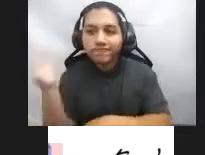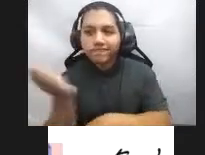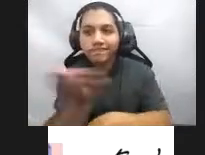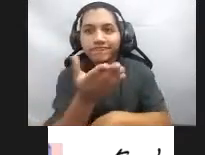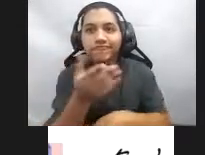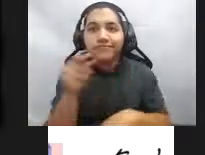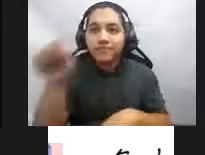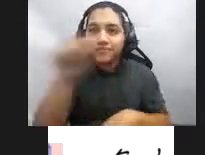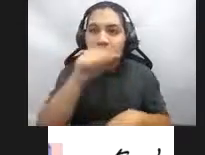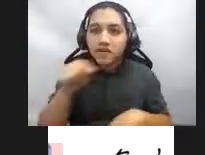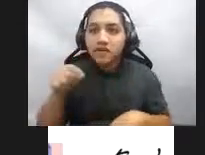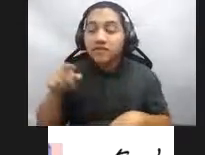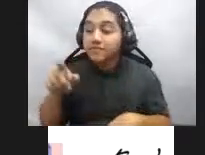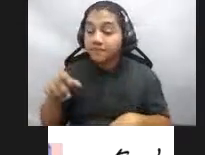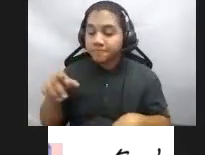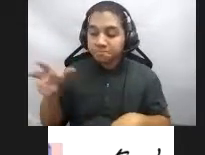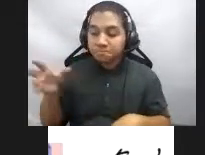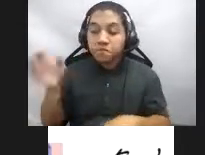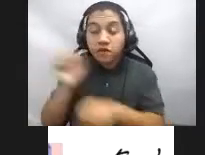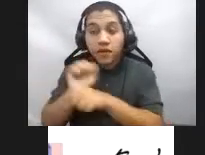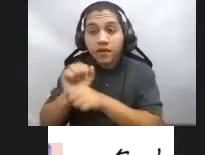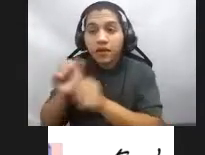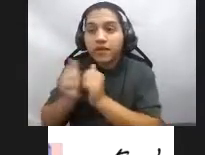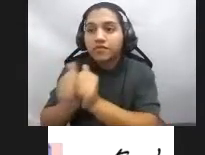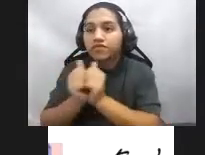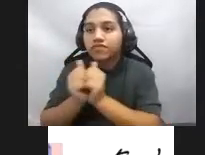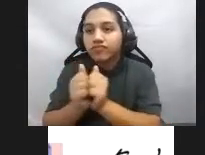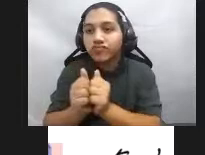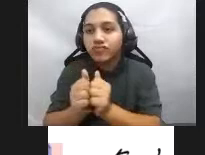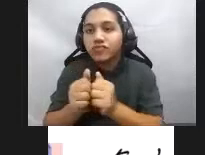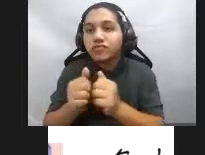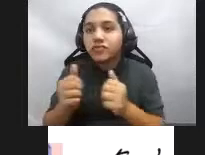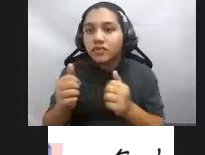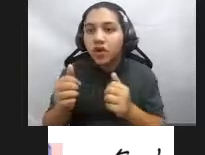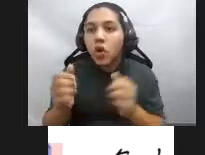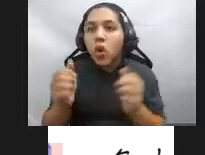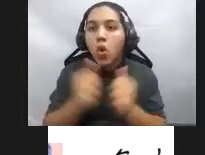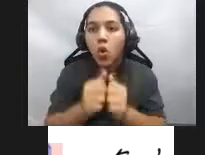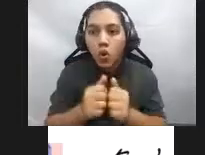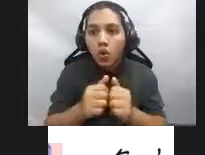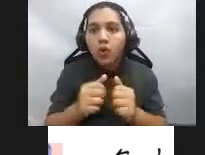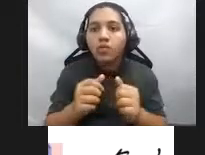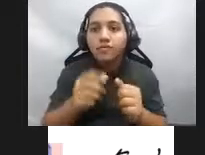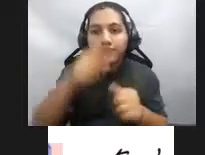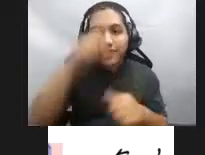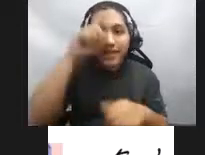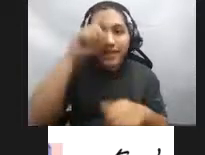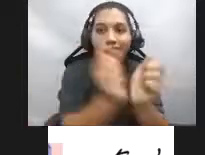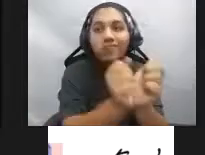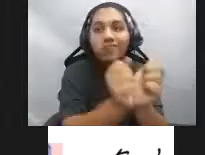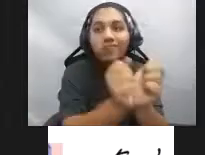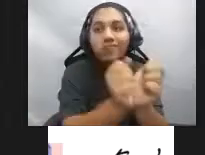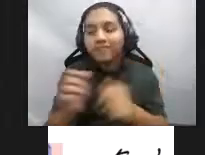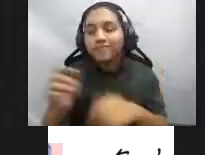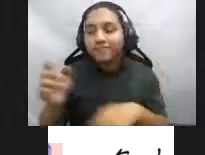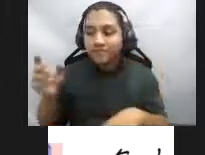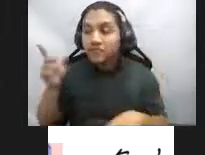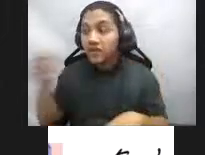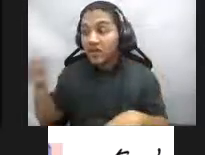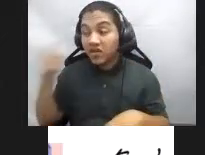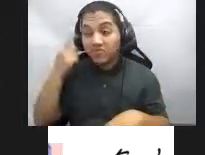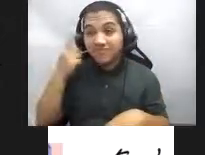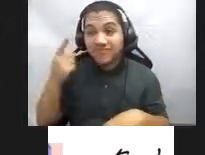trabajaban juntos con los mismos esclavos que habían en Cuba para ese periodo. Ellos llegaban con la ilusión de que eran libres,